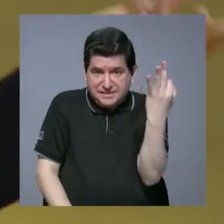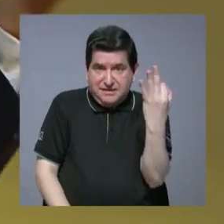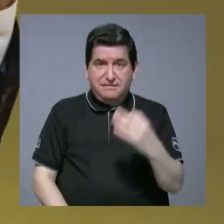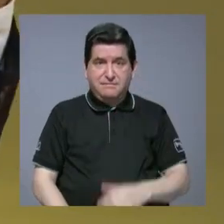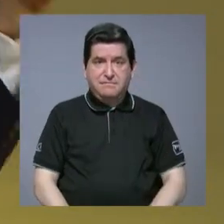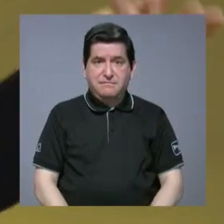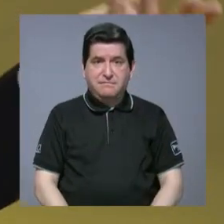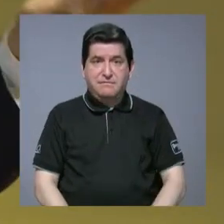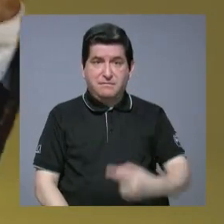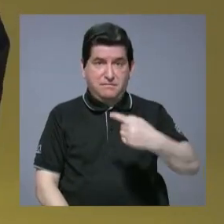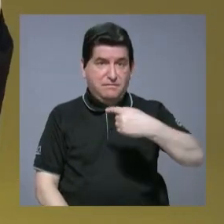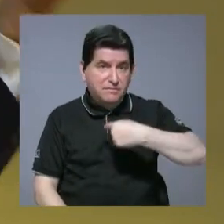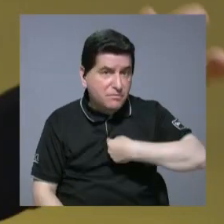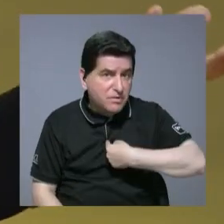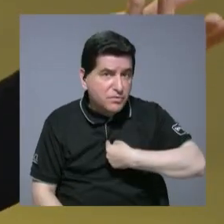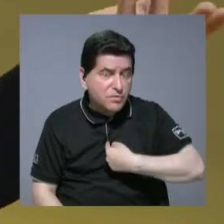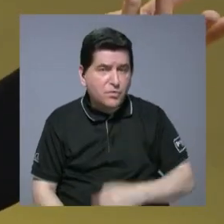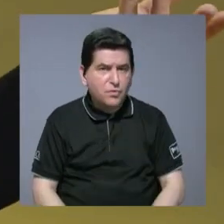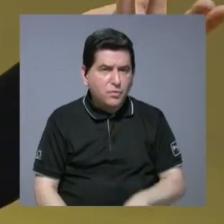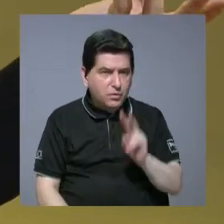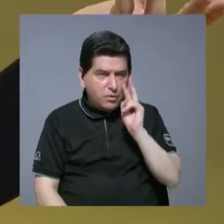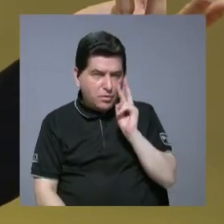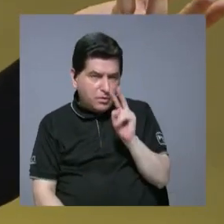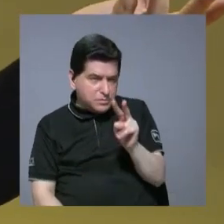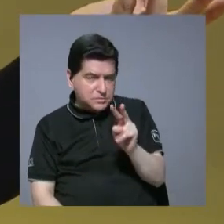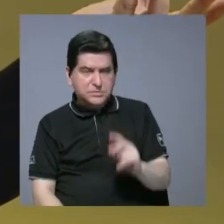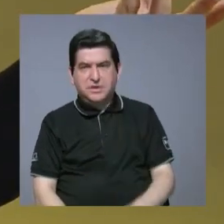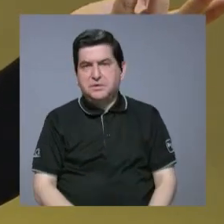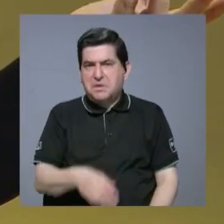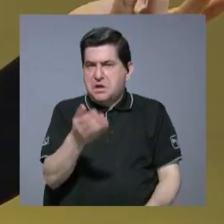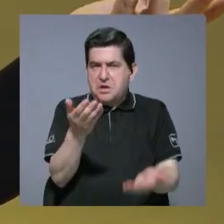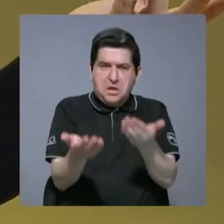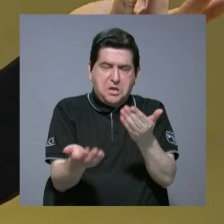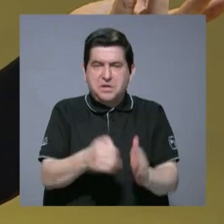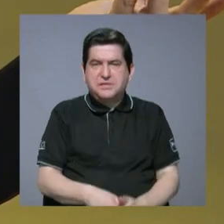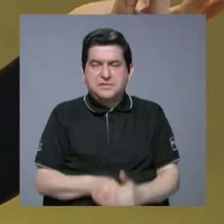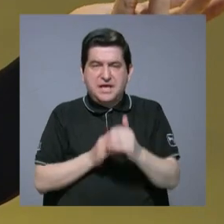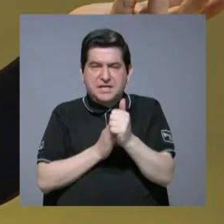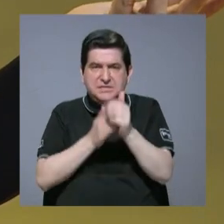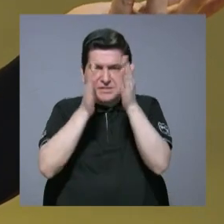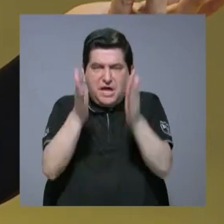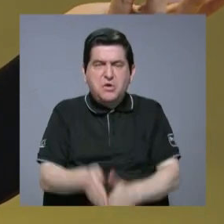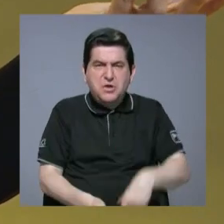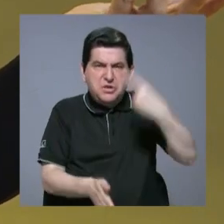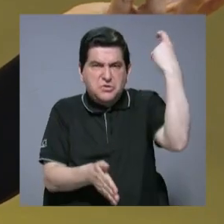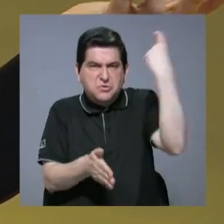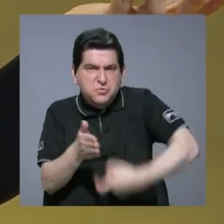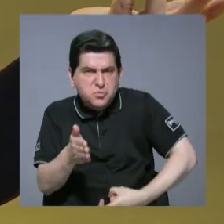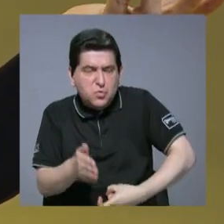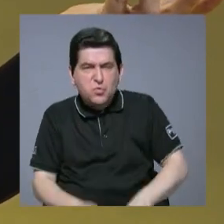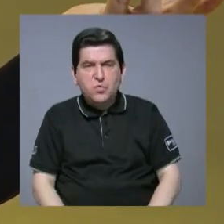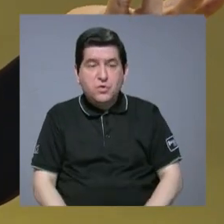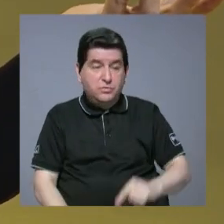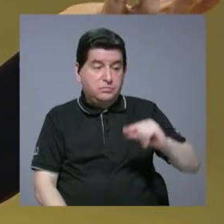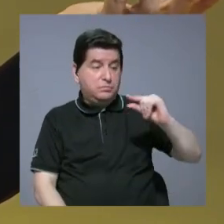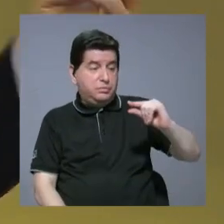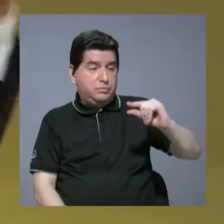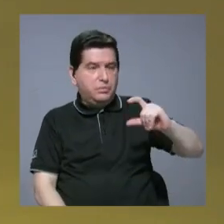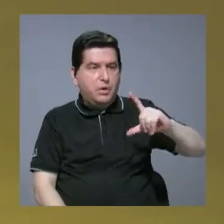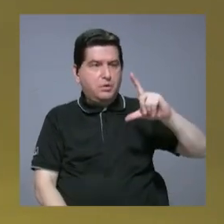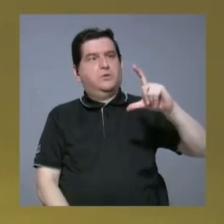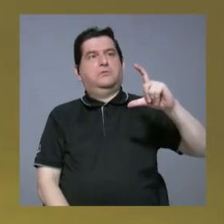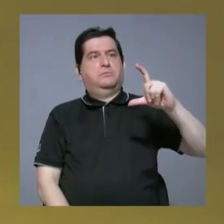cuando uno ve por ahí algún líder autoritario en pequeñito o en